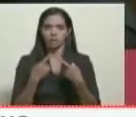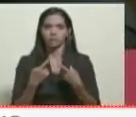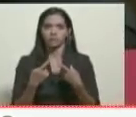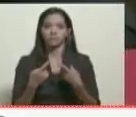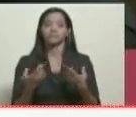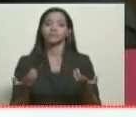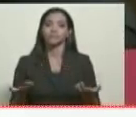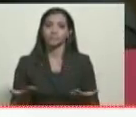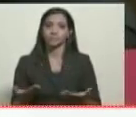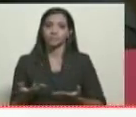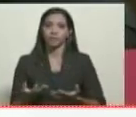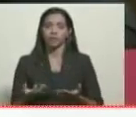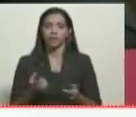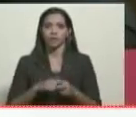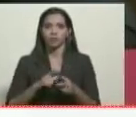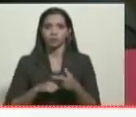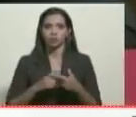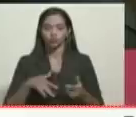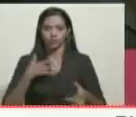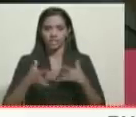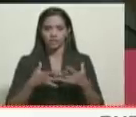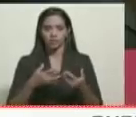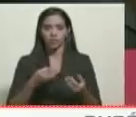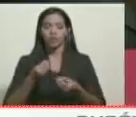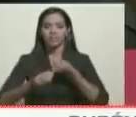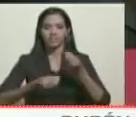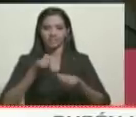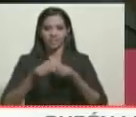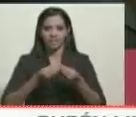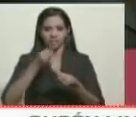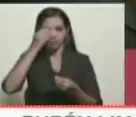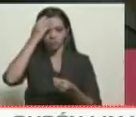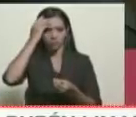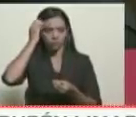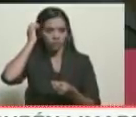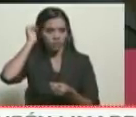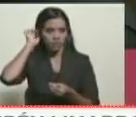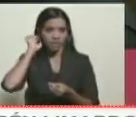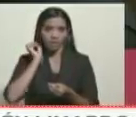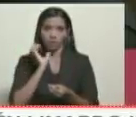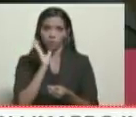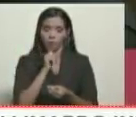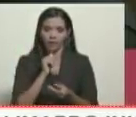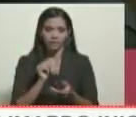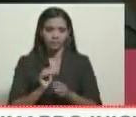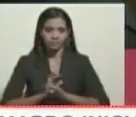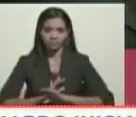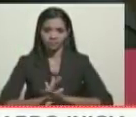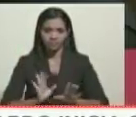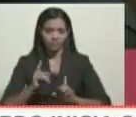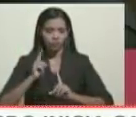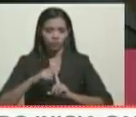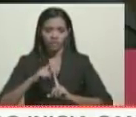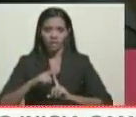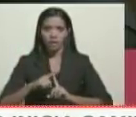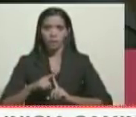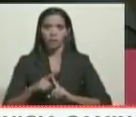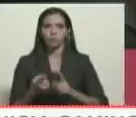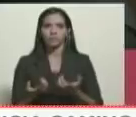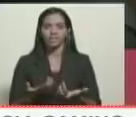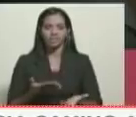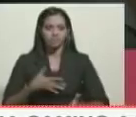yo siento que lo que se está haciendo, sin ningún tipo de, vamos a decir así,